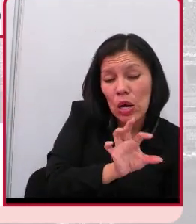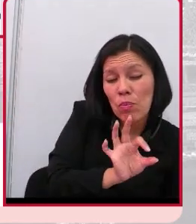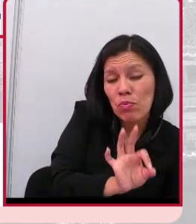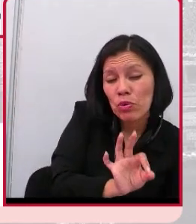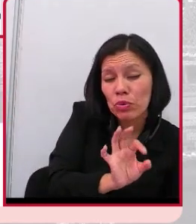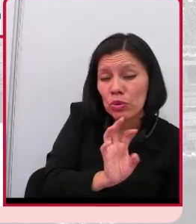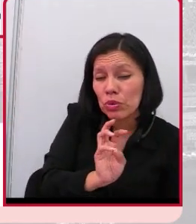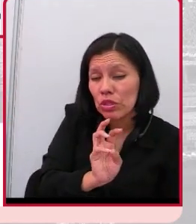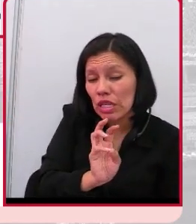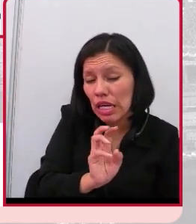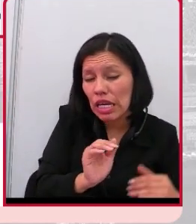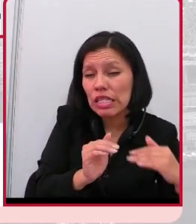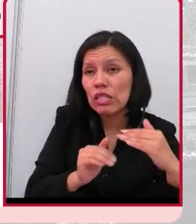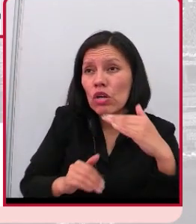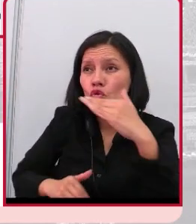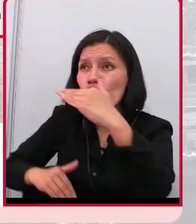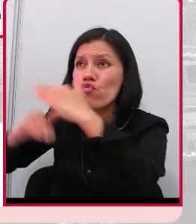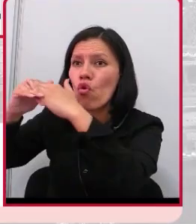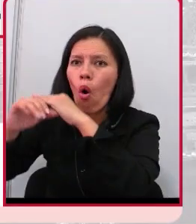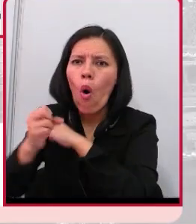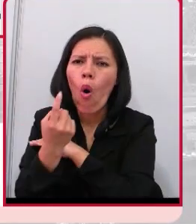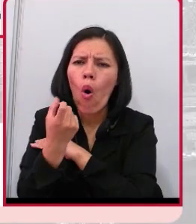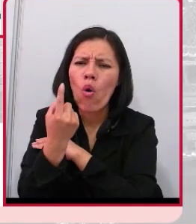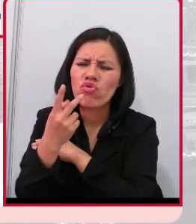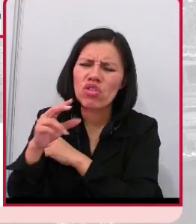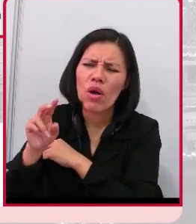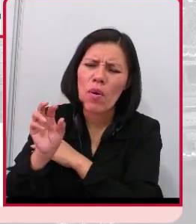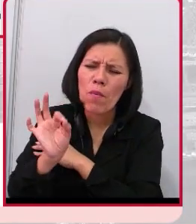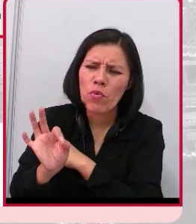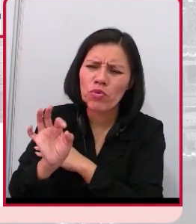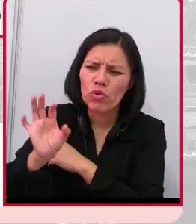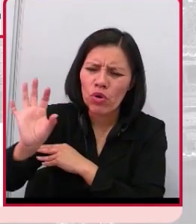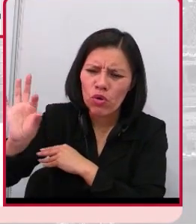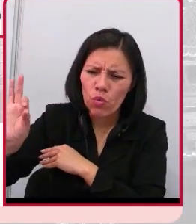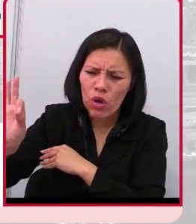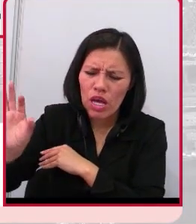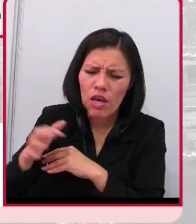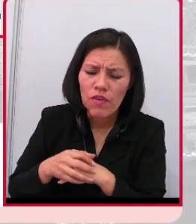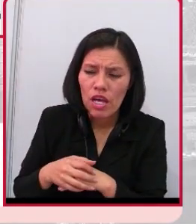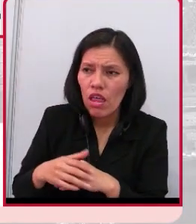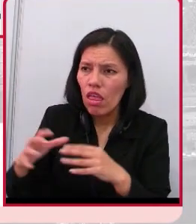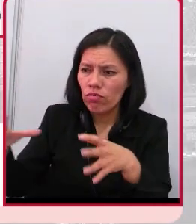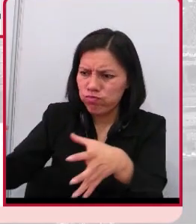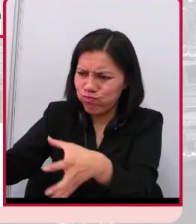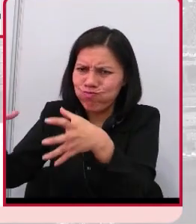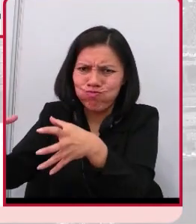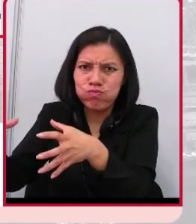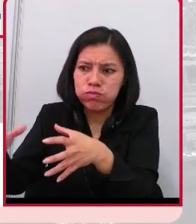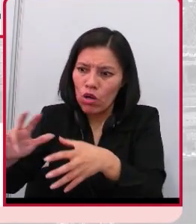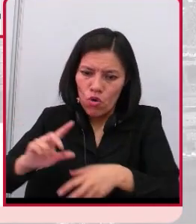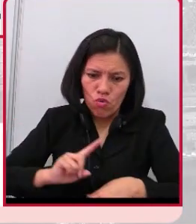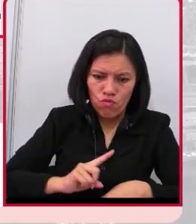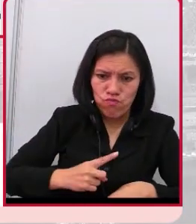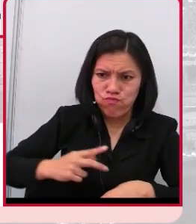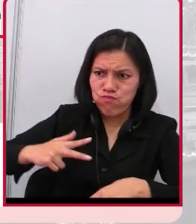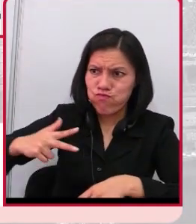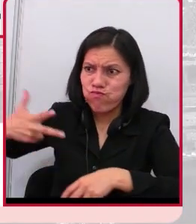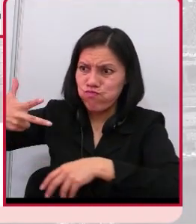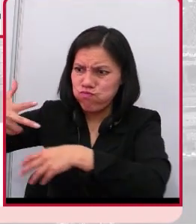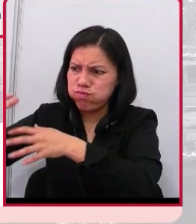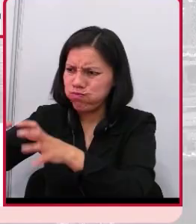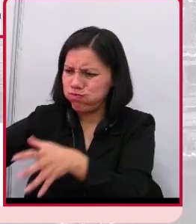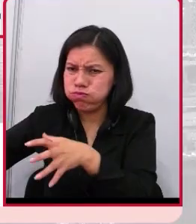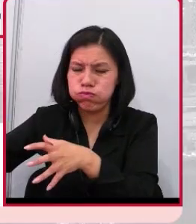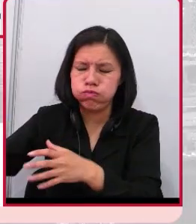hora, logramos alcanzar 11.9 toneladas por hora de concentrado, lo que ha significado casi 3 veces el incremento en la